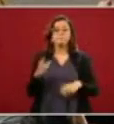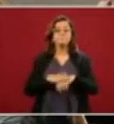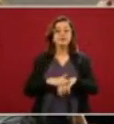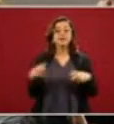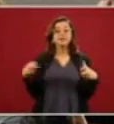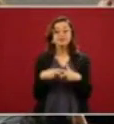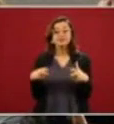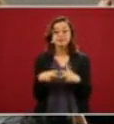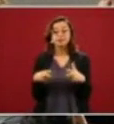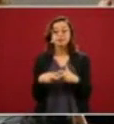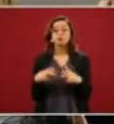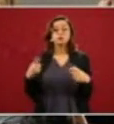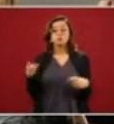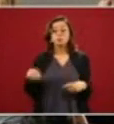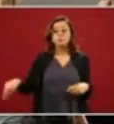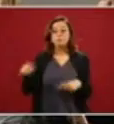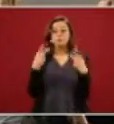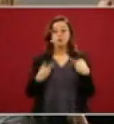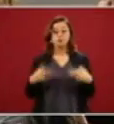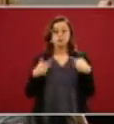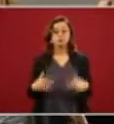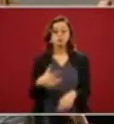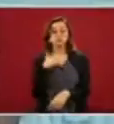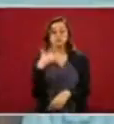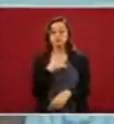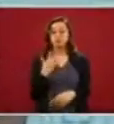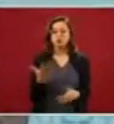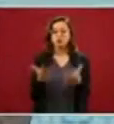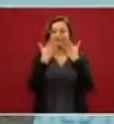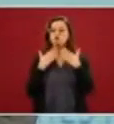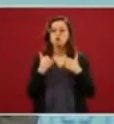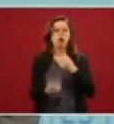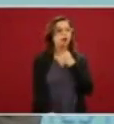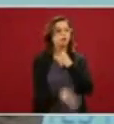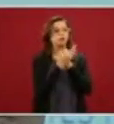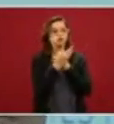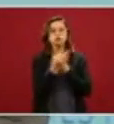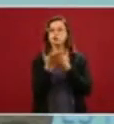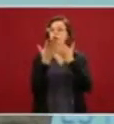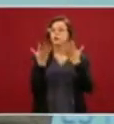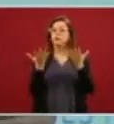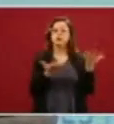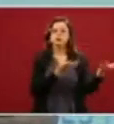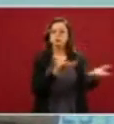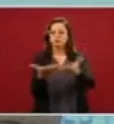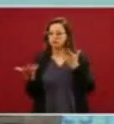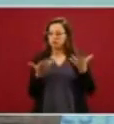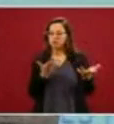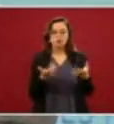las personas pueden sentirse desamparadas, pueden sentirse sin el